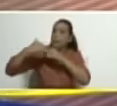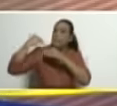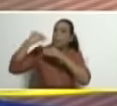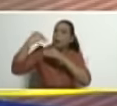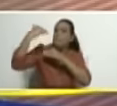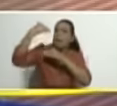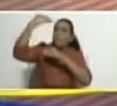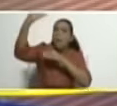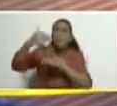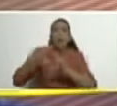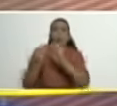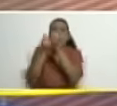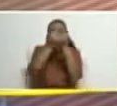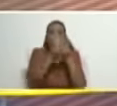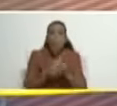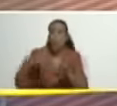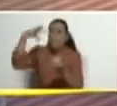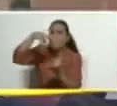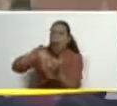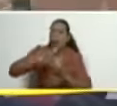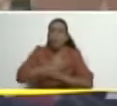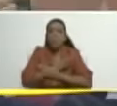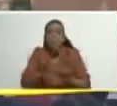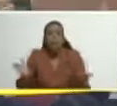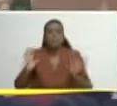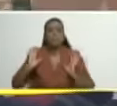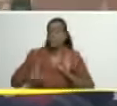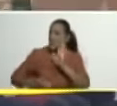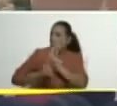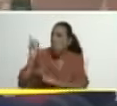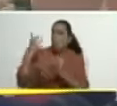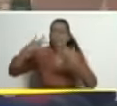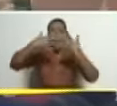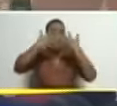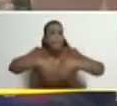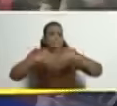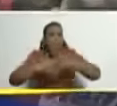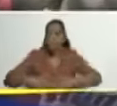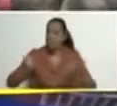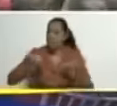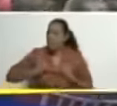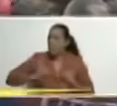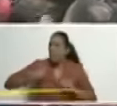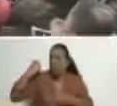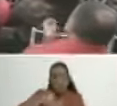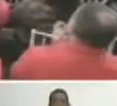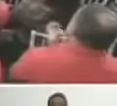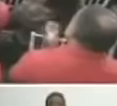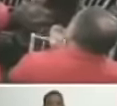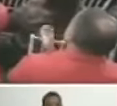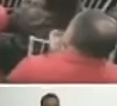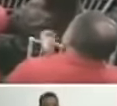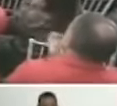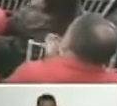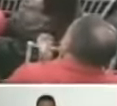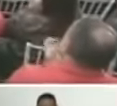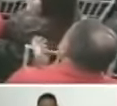económico, en la recuperación del estado de bienestar, en el desarrollo de nuestro país con esfuerzos propios. Nadie nos va a detener.